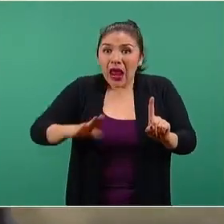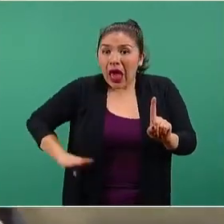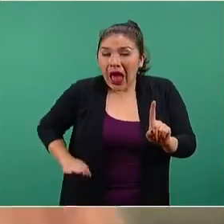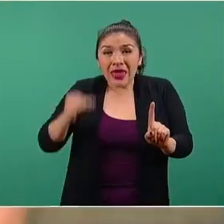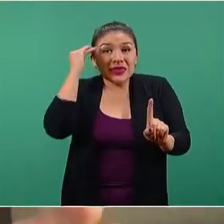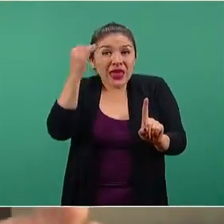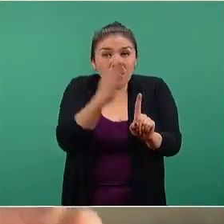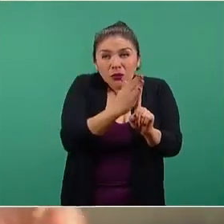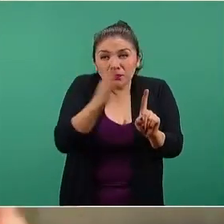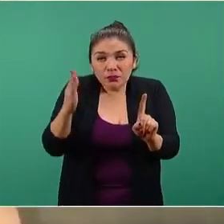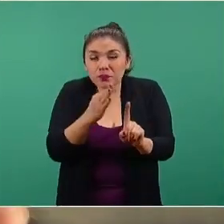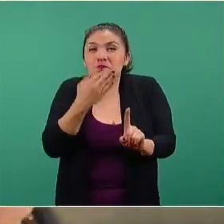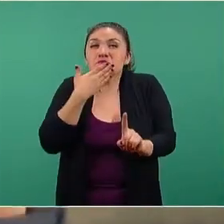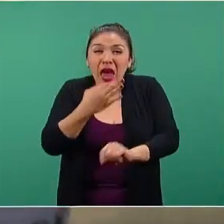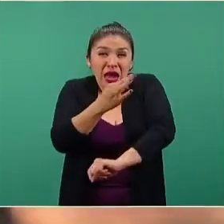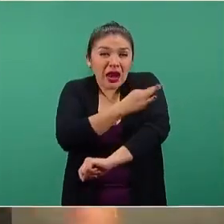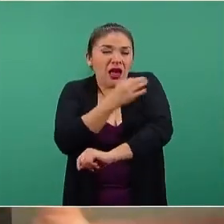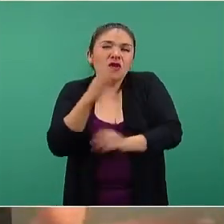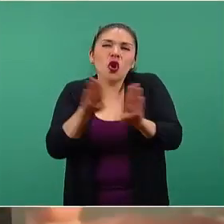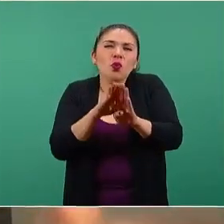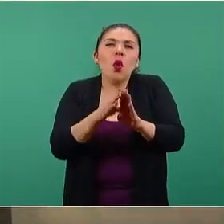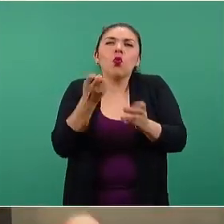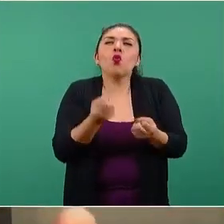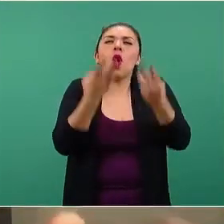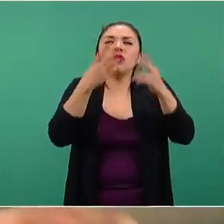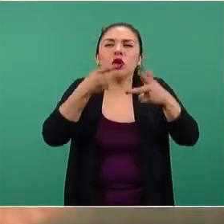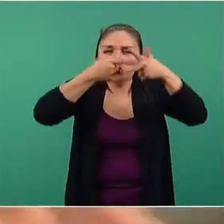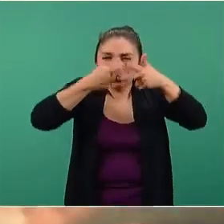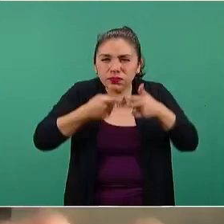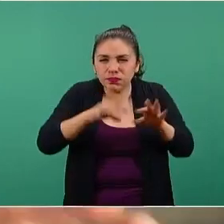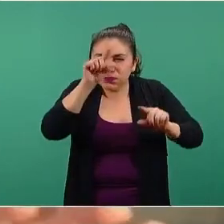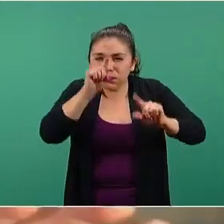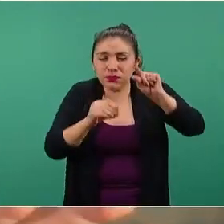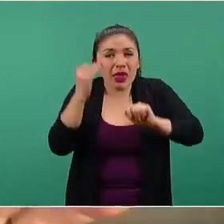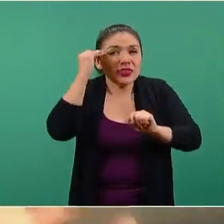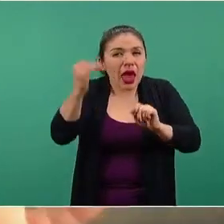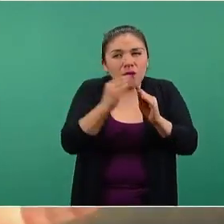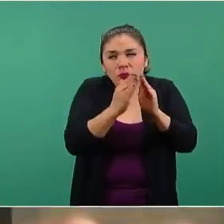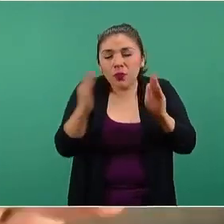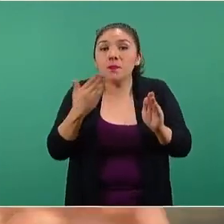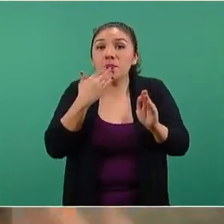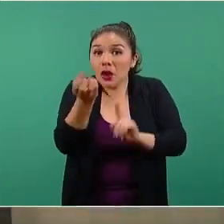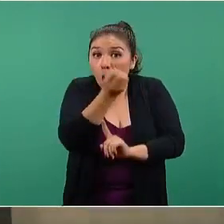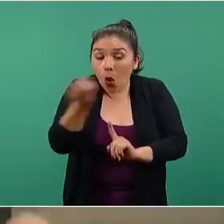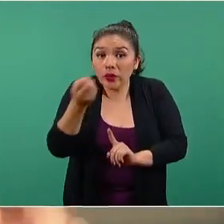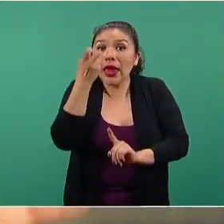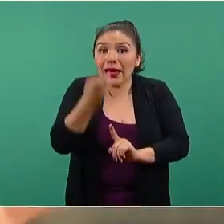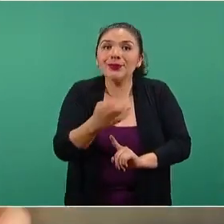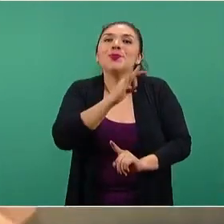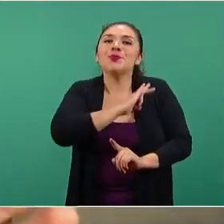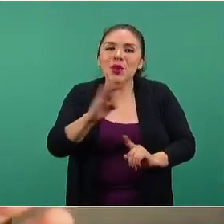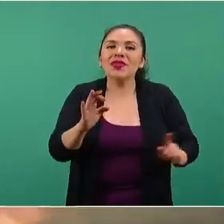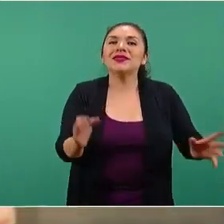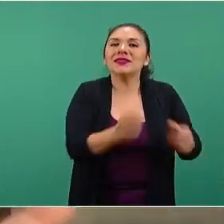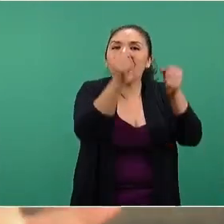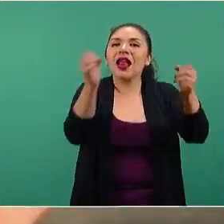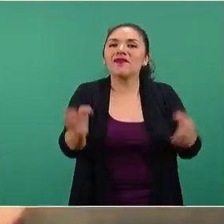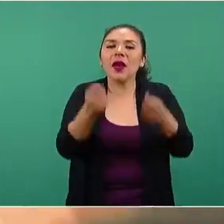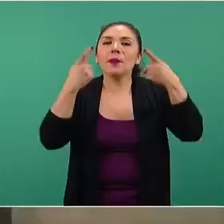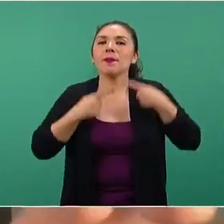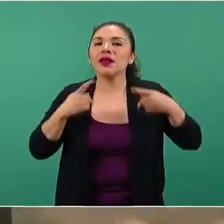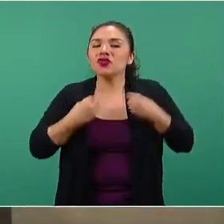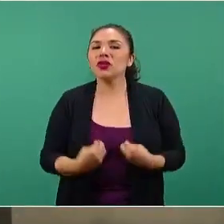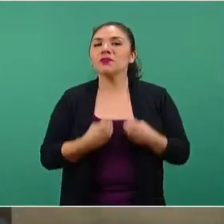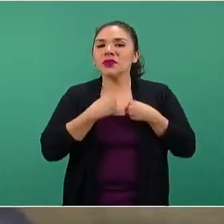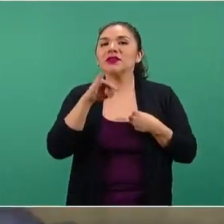correcto, en la dosis correcta, durante el tiempo correcto. Y esto es lo que permite que se salven vidas, es lo que se permite que